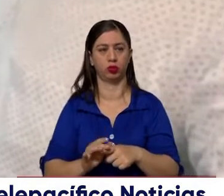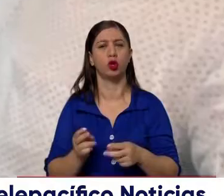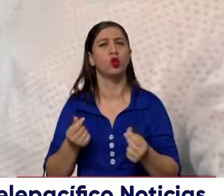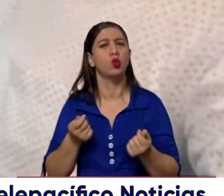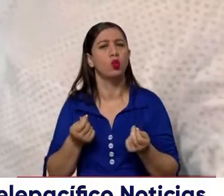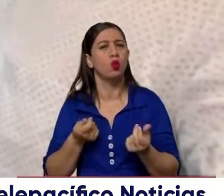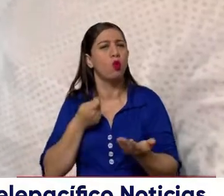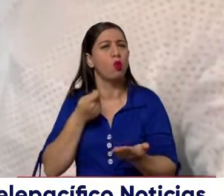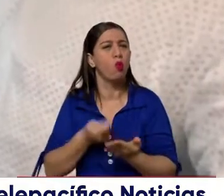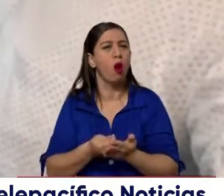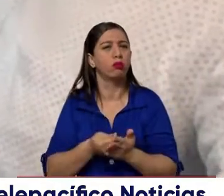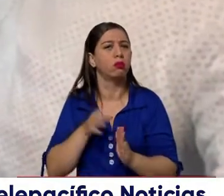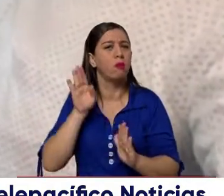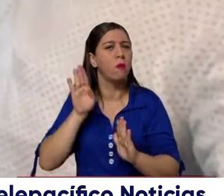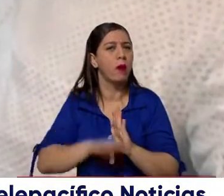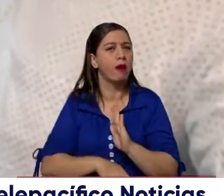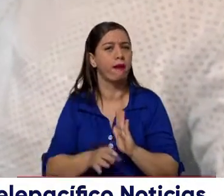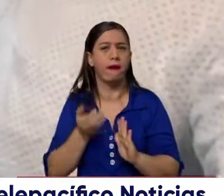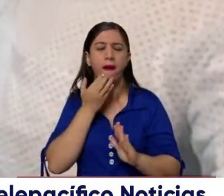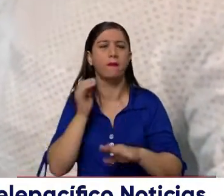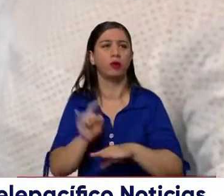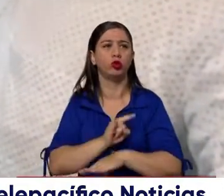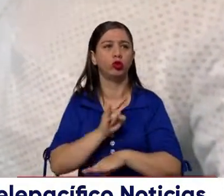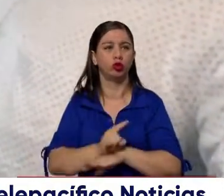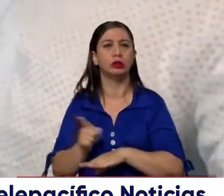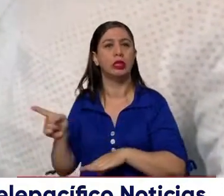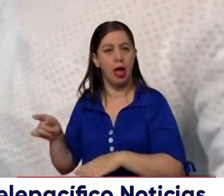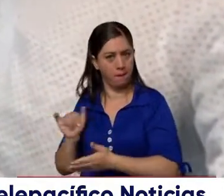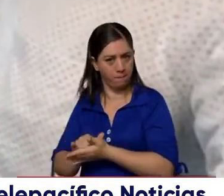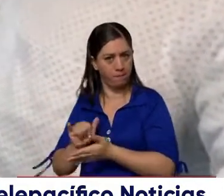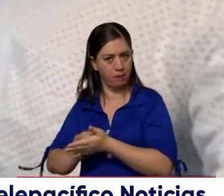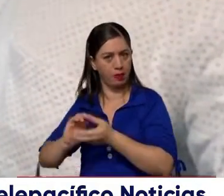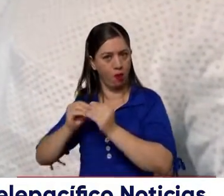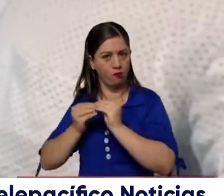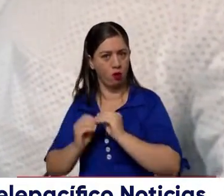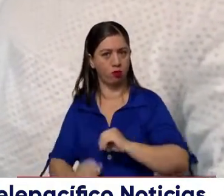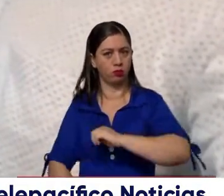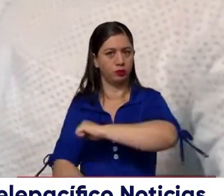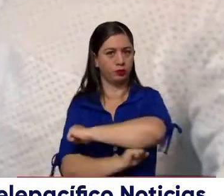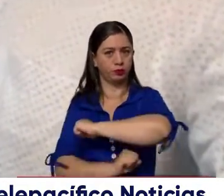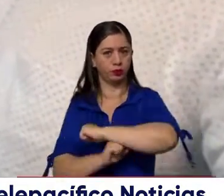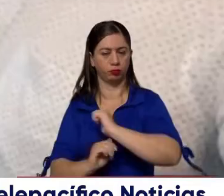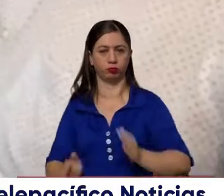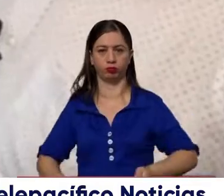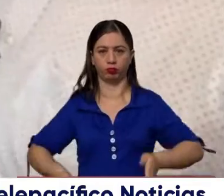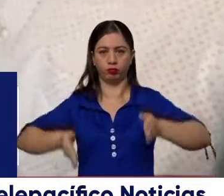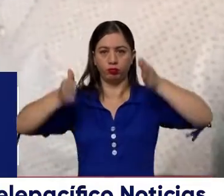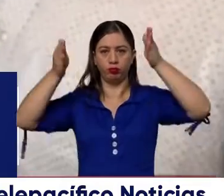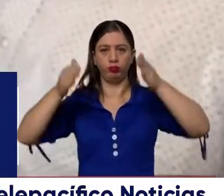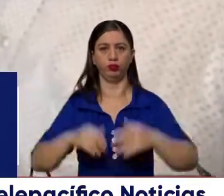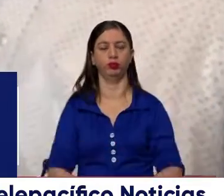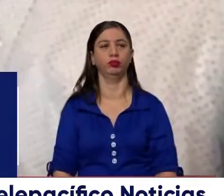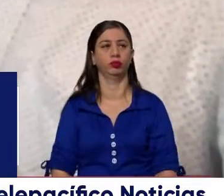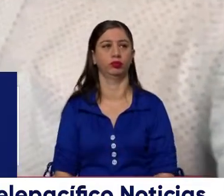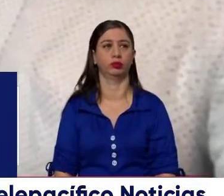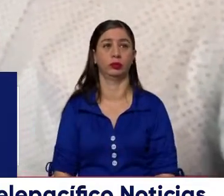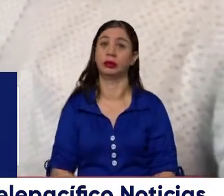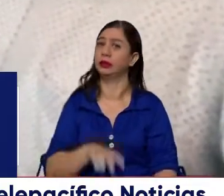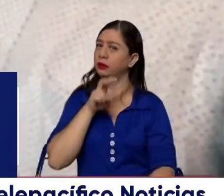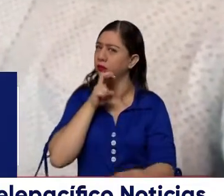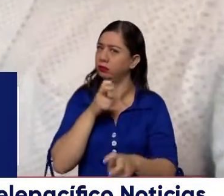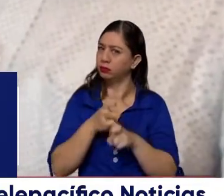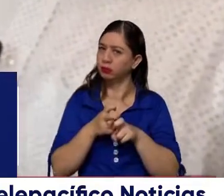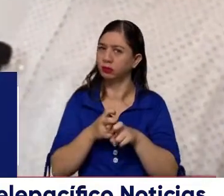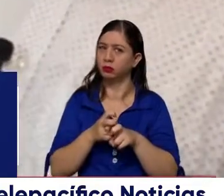¿cuánto se podría reducir si se utilizan este tipo de aisladores en edificaciones? Es una pregunta, digamos, un poquito compleja porque